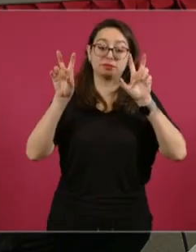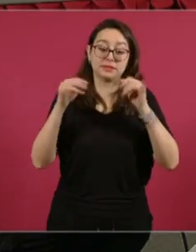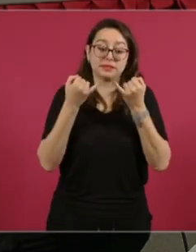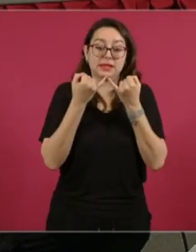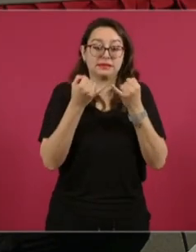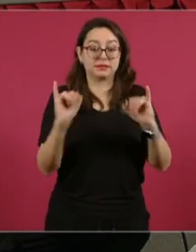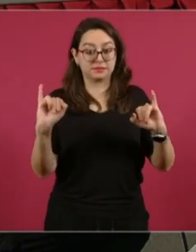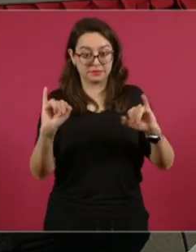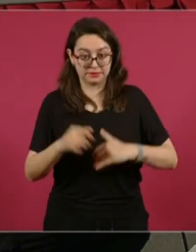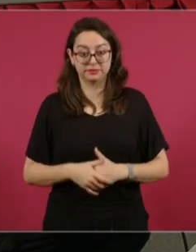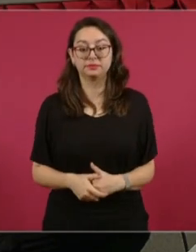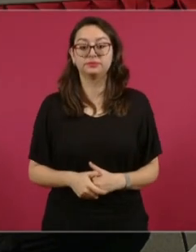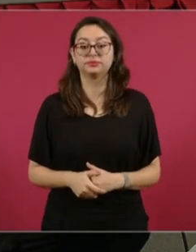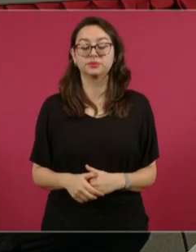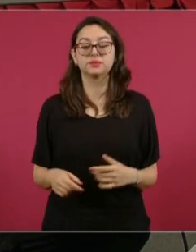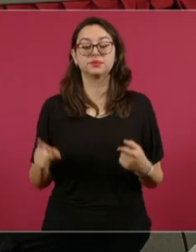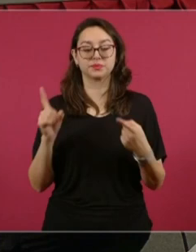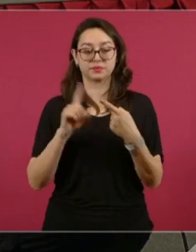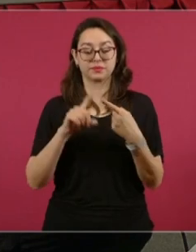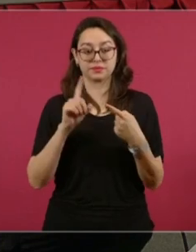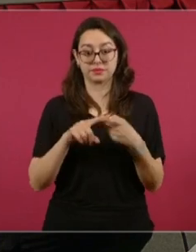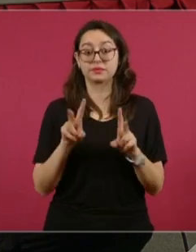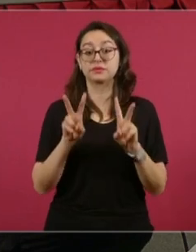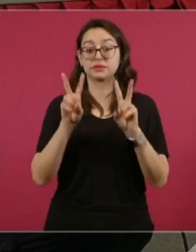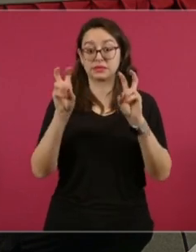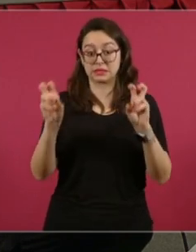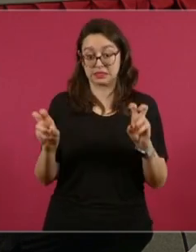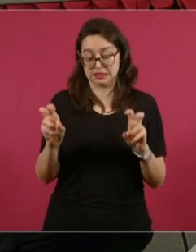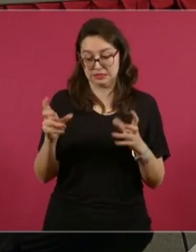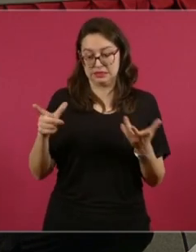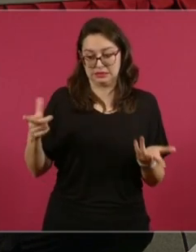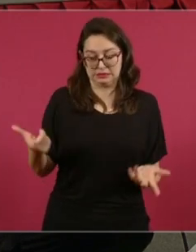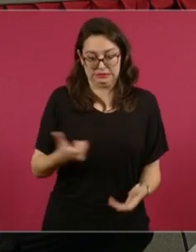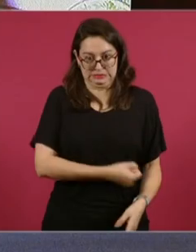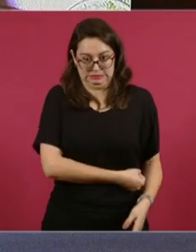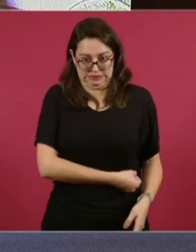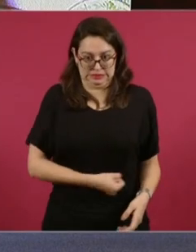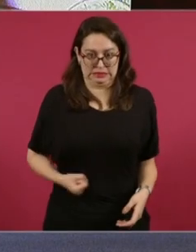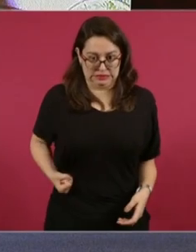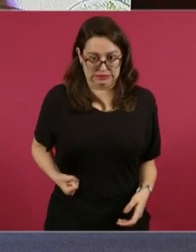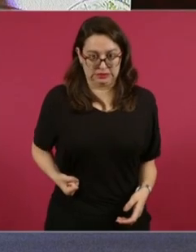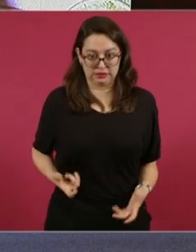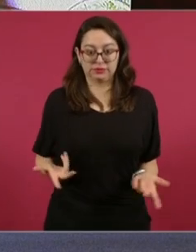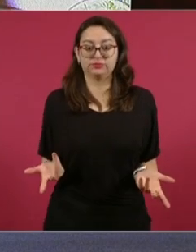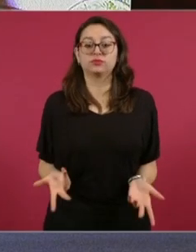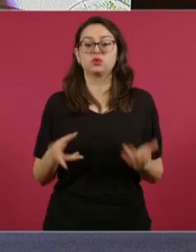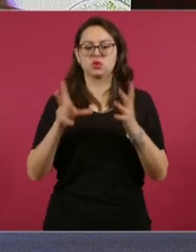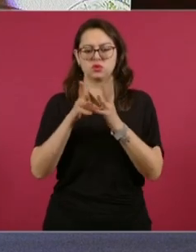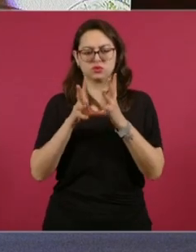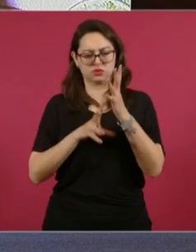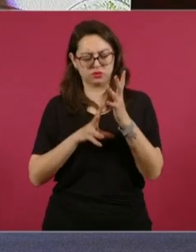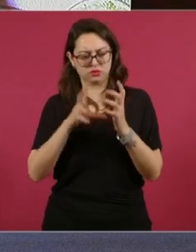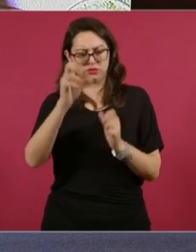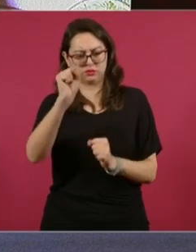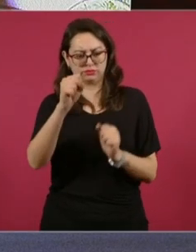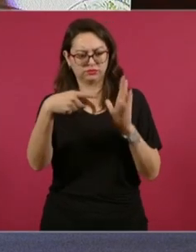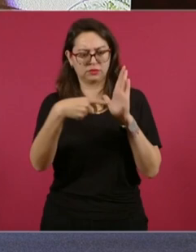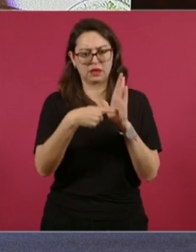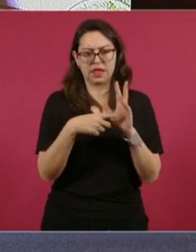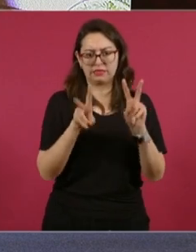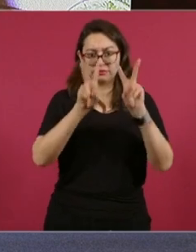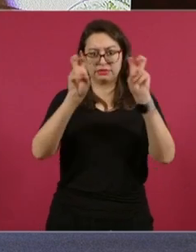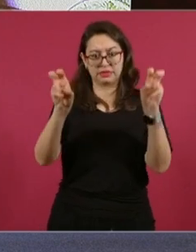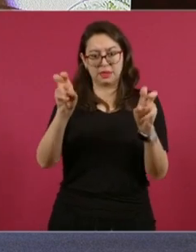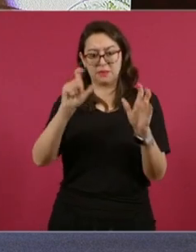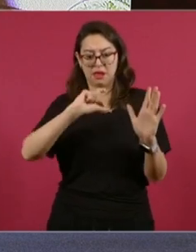primero tiene que ver con la austeridad republicana. La Constitución en realidad no contemplaba este concepto